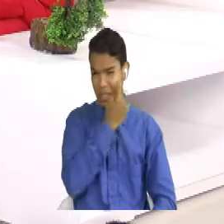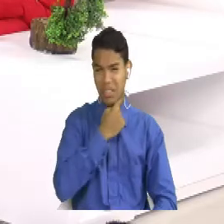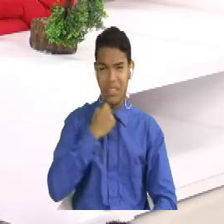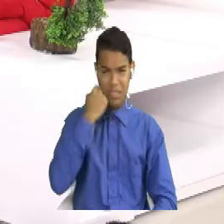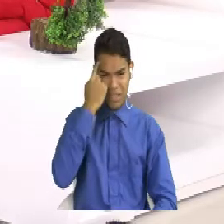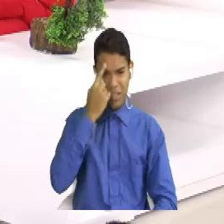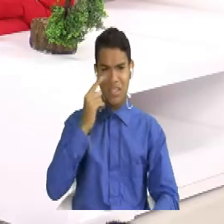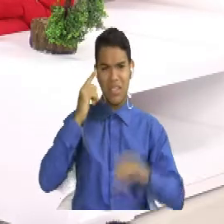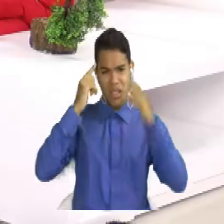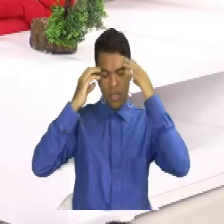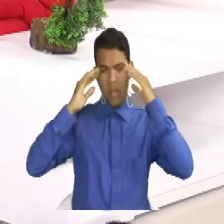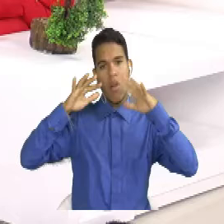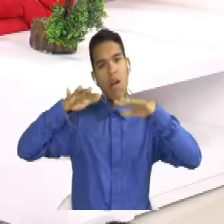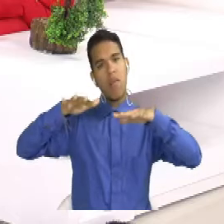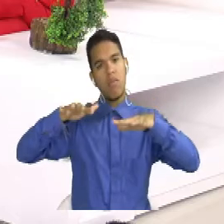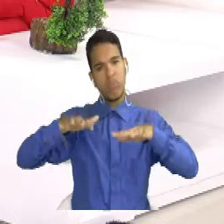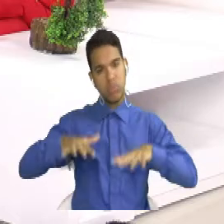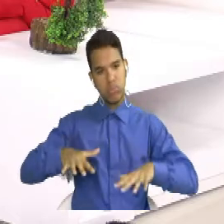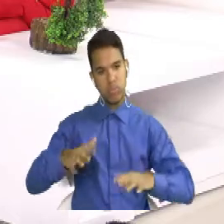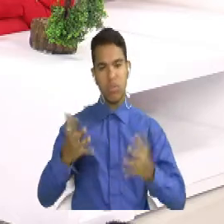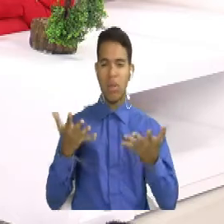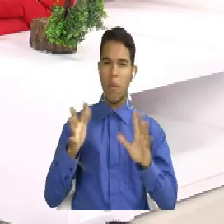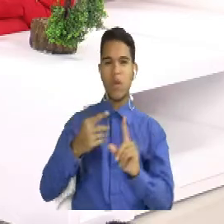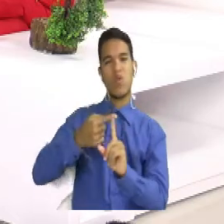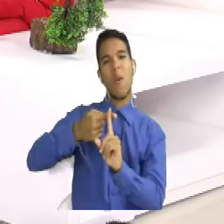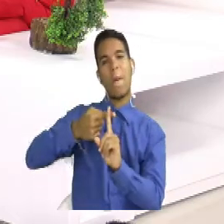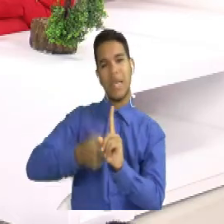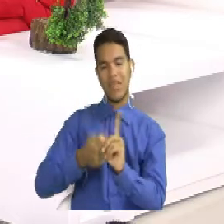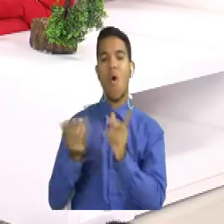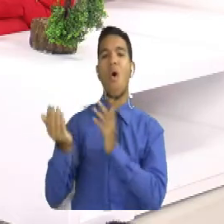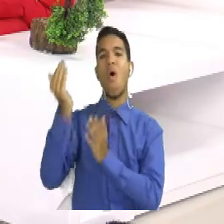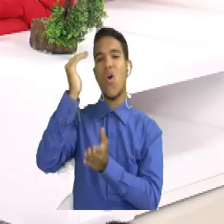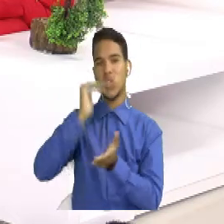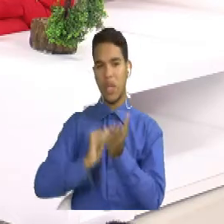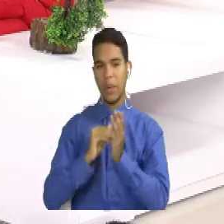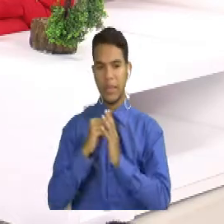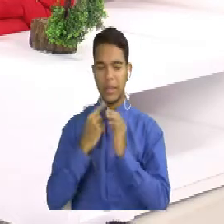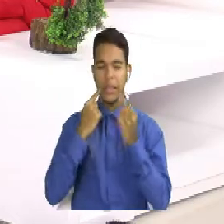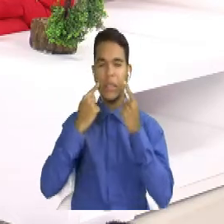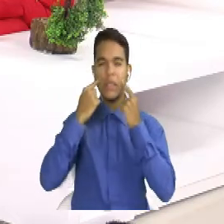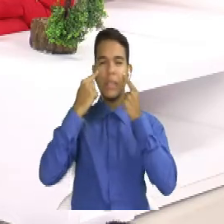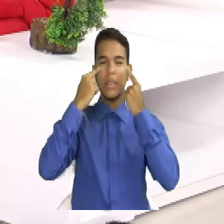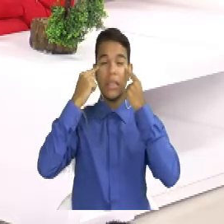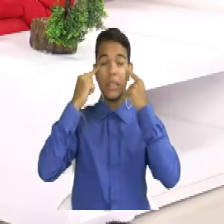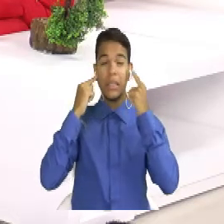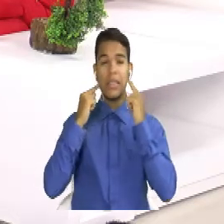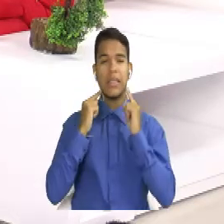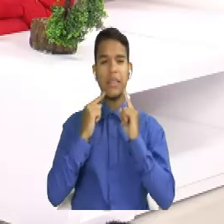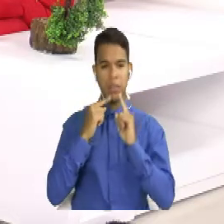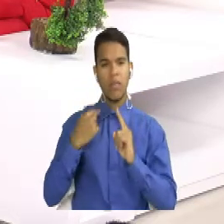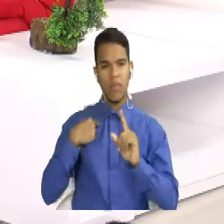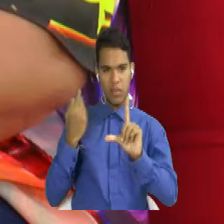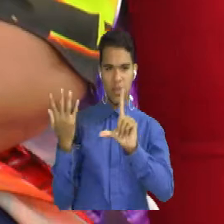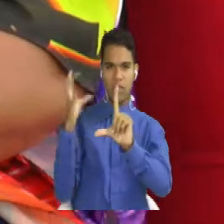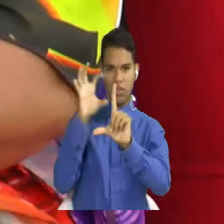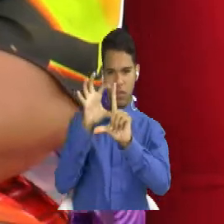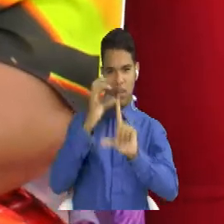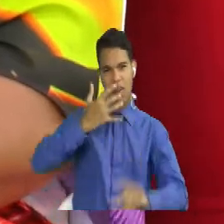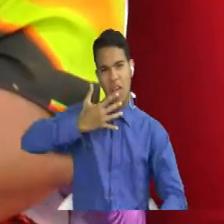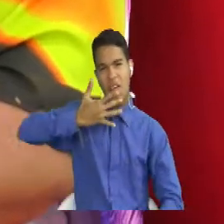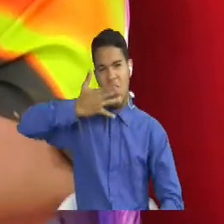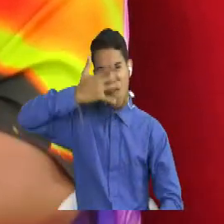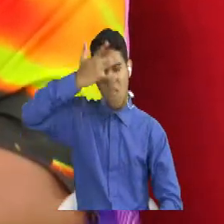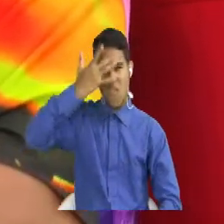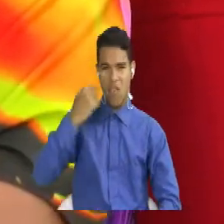la grasa, sí, como por un mes. Ya tengo que hacerme nuevamente otra. Pero ahí voy a estar montando en mi página de Facebook, Estética Magda